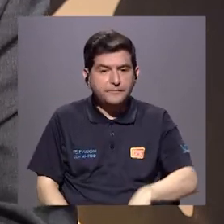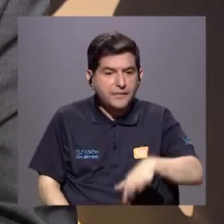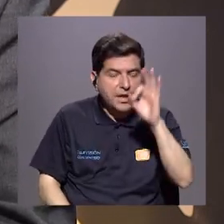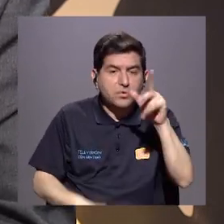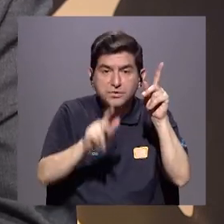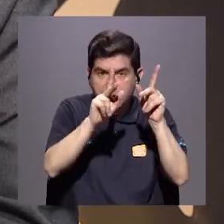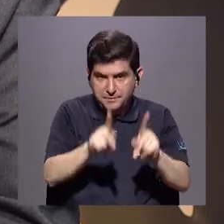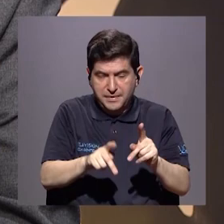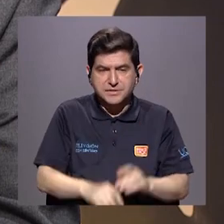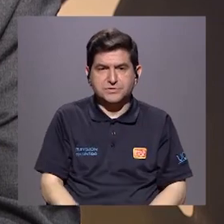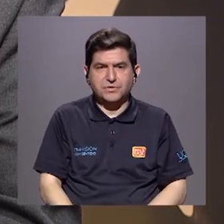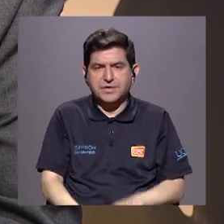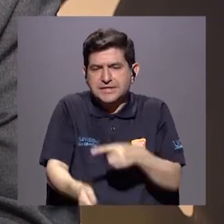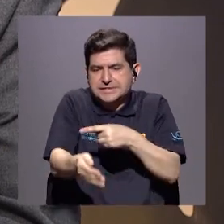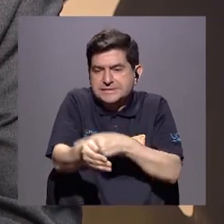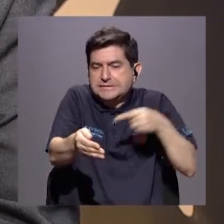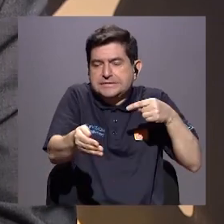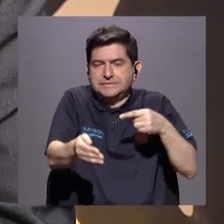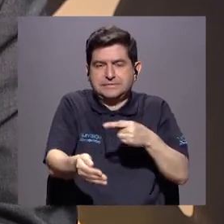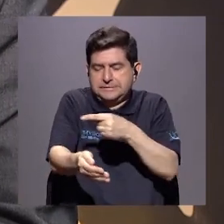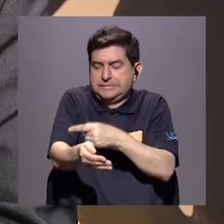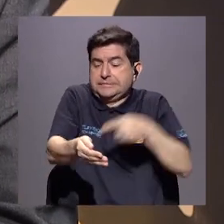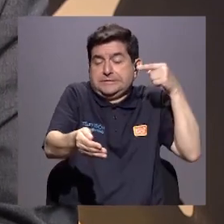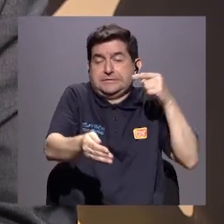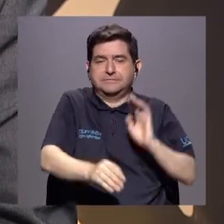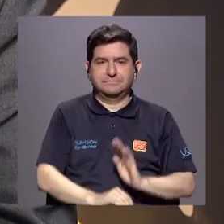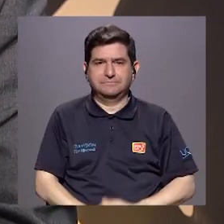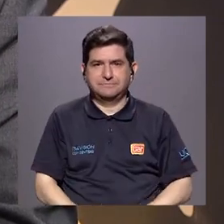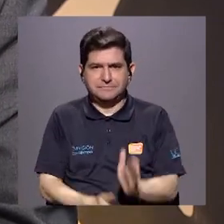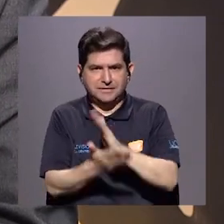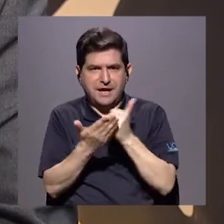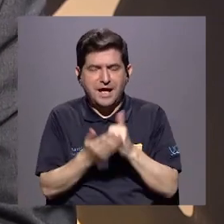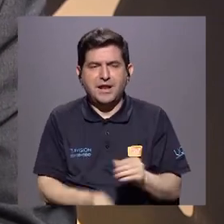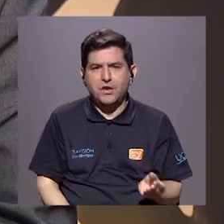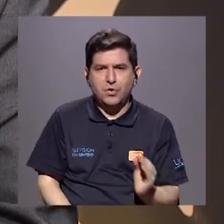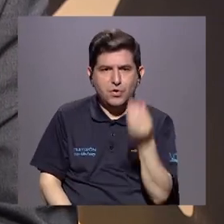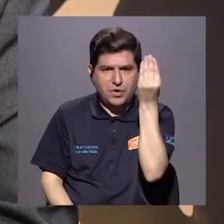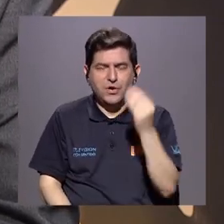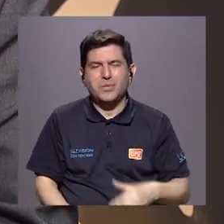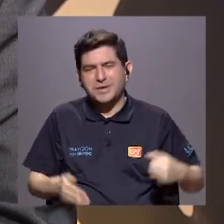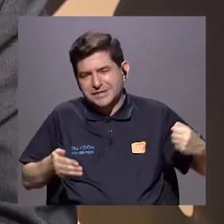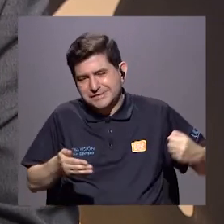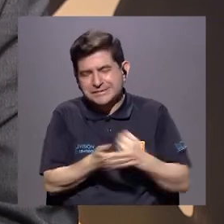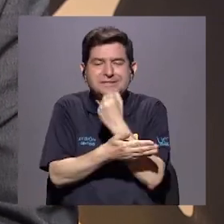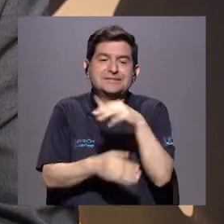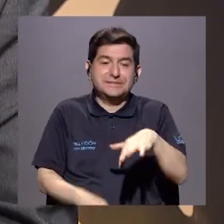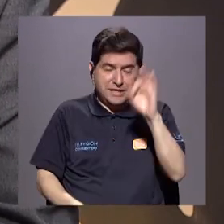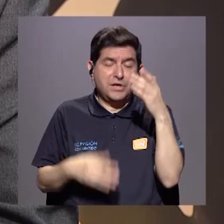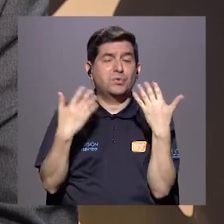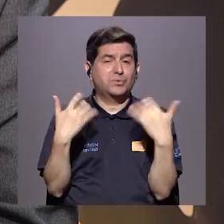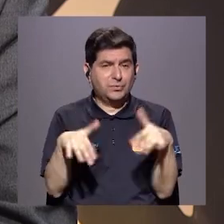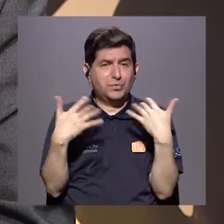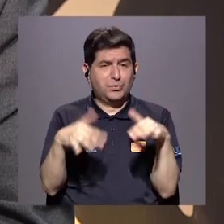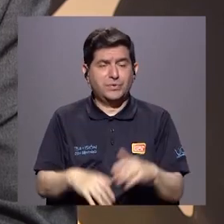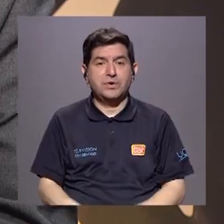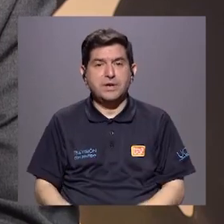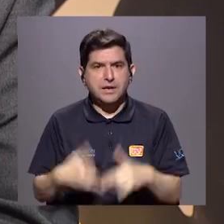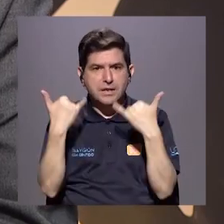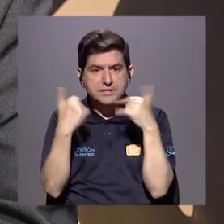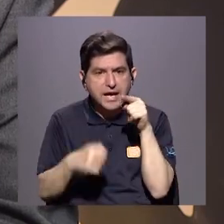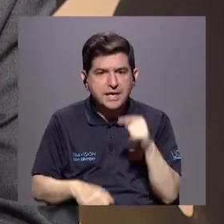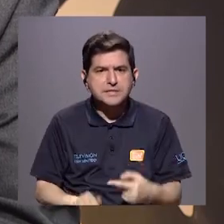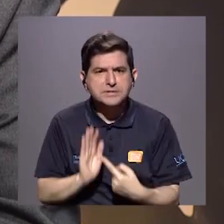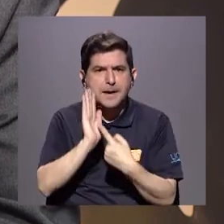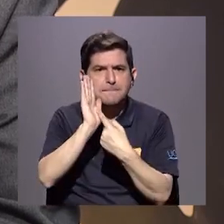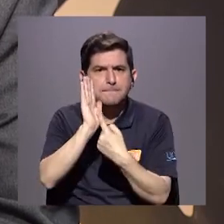encontrarnos personas que se acortan en la piel por ejemplo digamos que es algo que entre adolescentes lastimosamente a veces encontramos mucho y eso ya